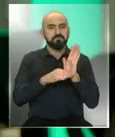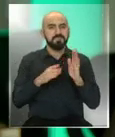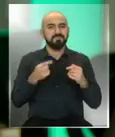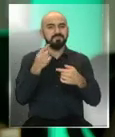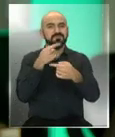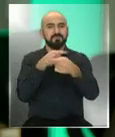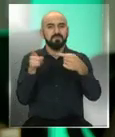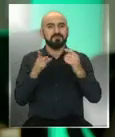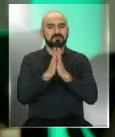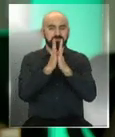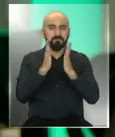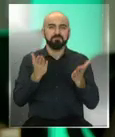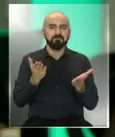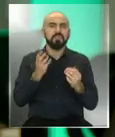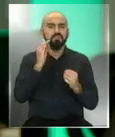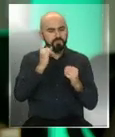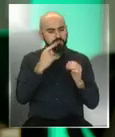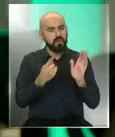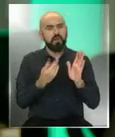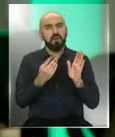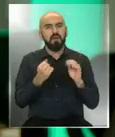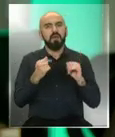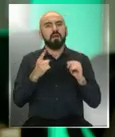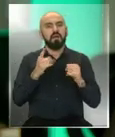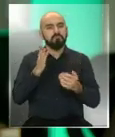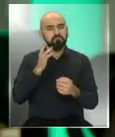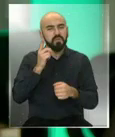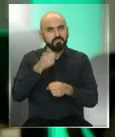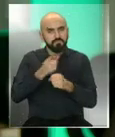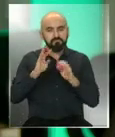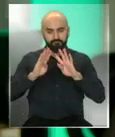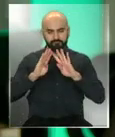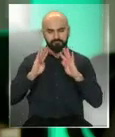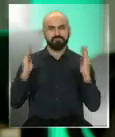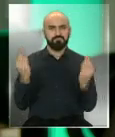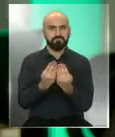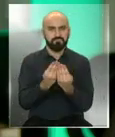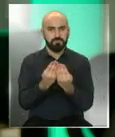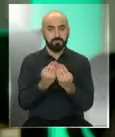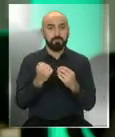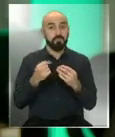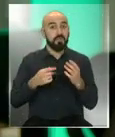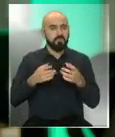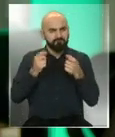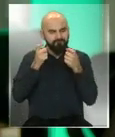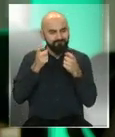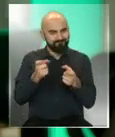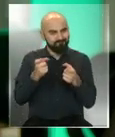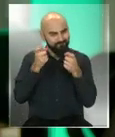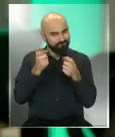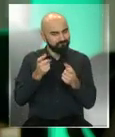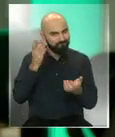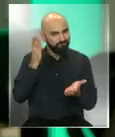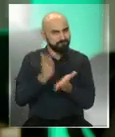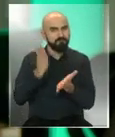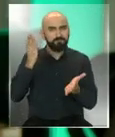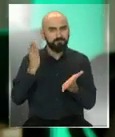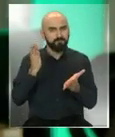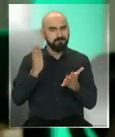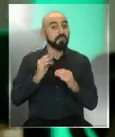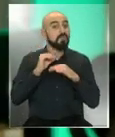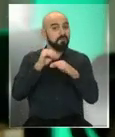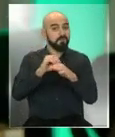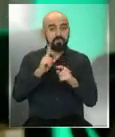a implementar un cordón sanitario donde obviamente la fiscalización va a ser tremendamente dura. El llamado es a no salir